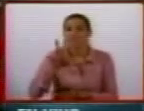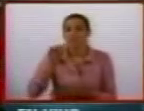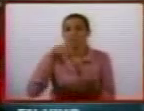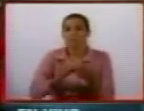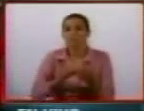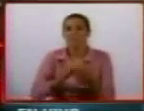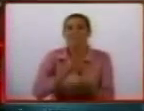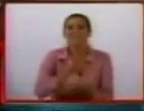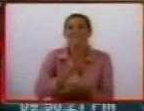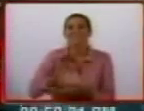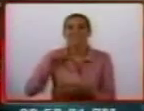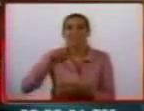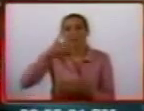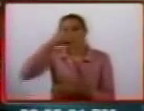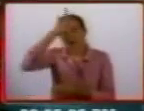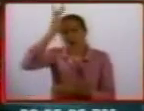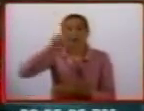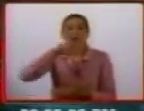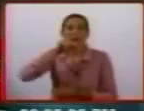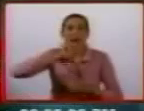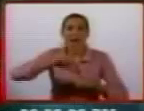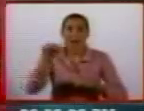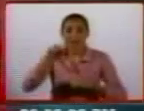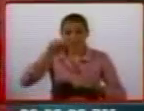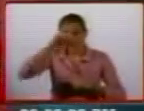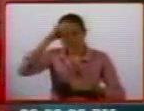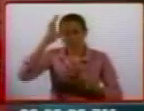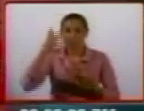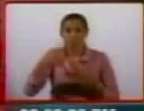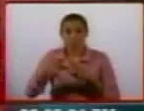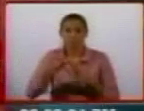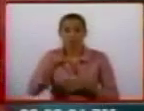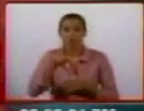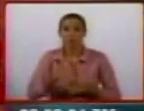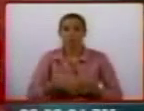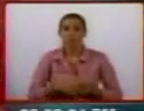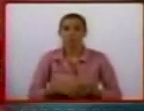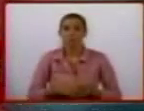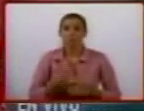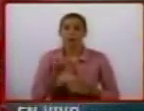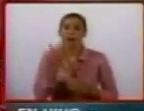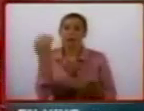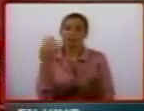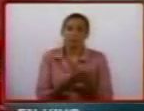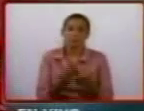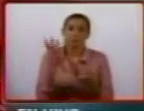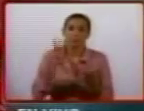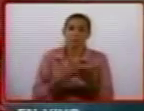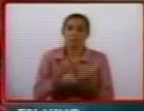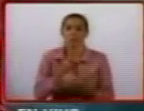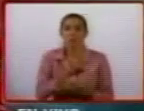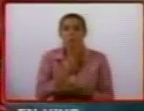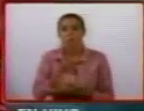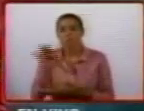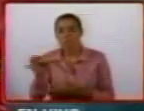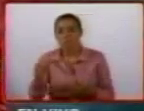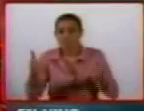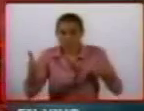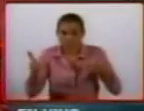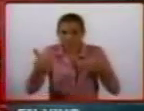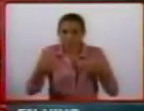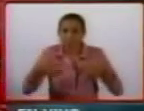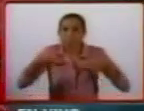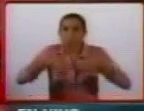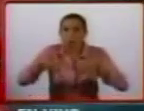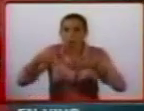gallinas ponedoras con el alimento para empezar a producir. Allí vamos a producir hasta 4.400 cartones de huevos diario